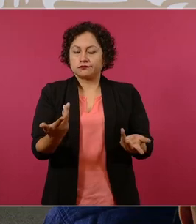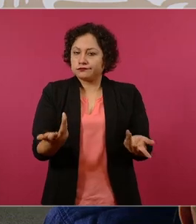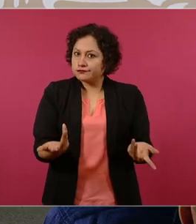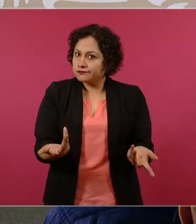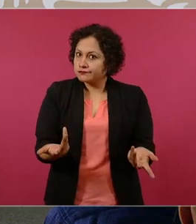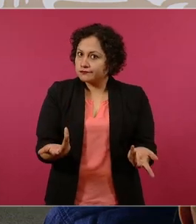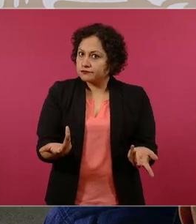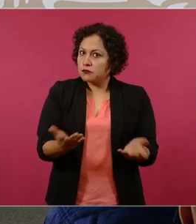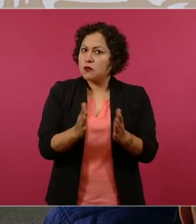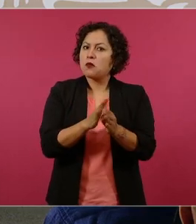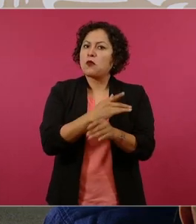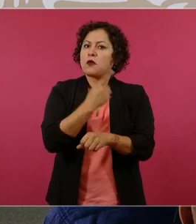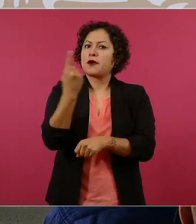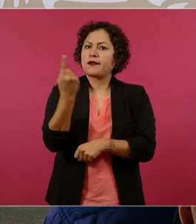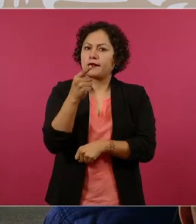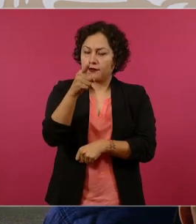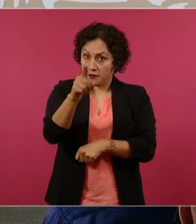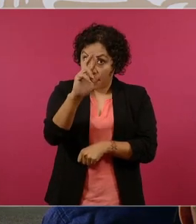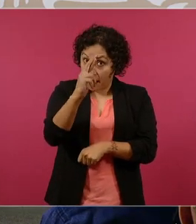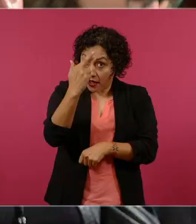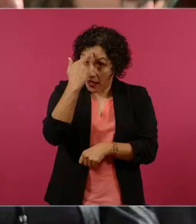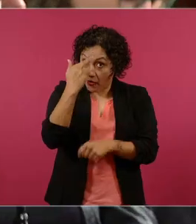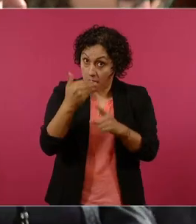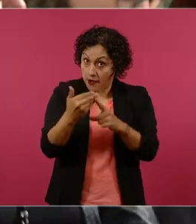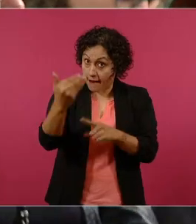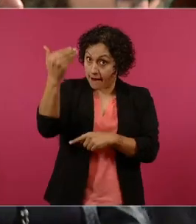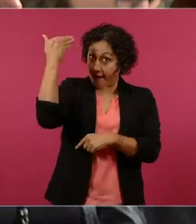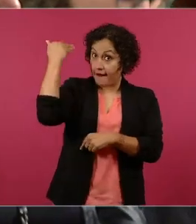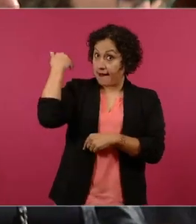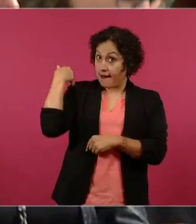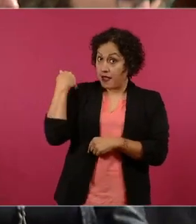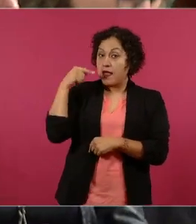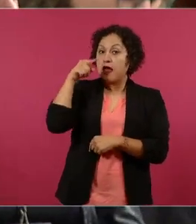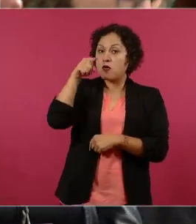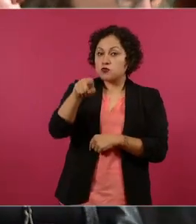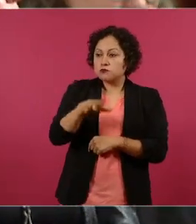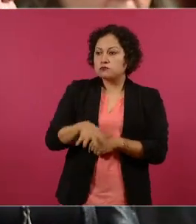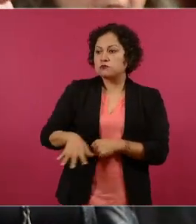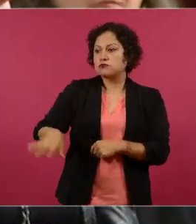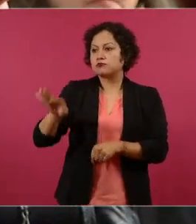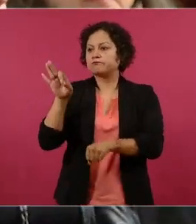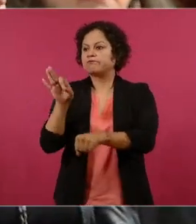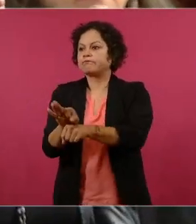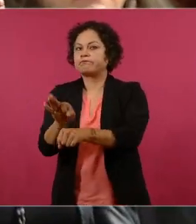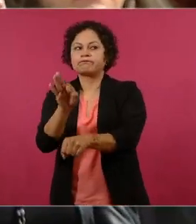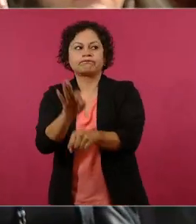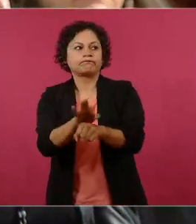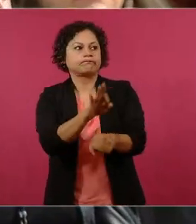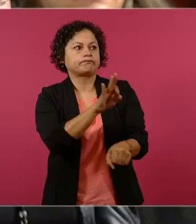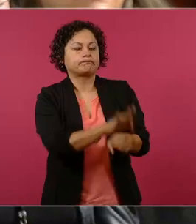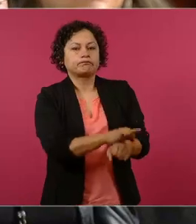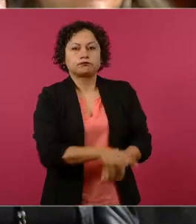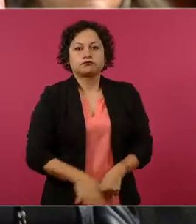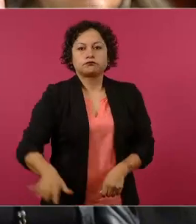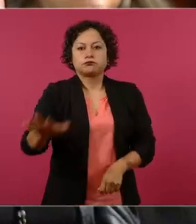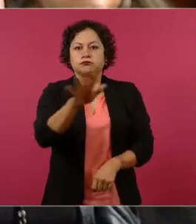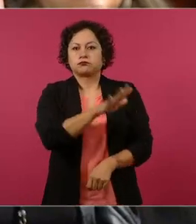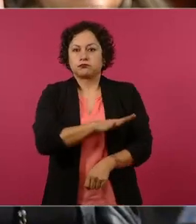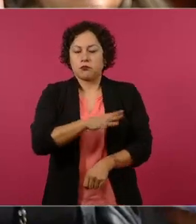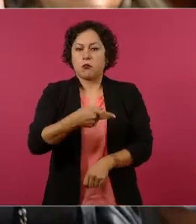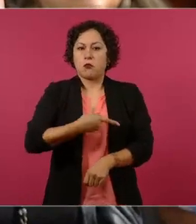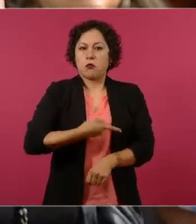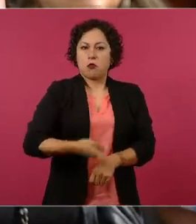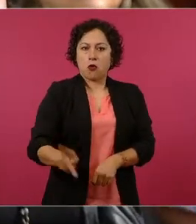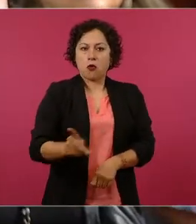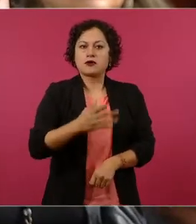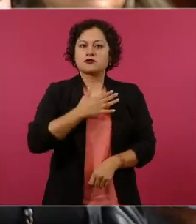cómo empezó usted ofreció justicia para los pobres y los de abajo y eso aquí no se